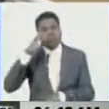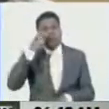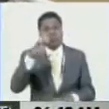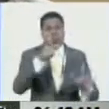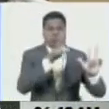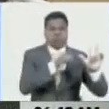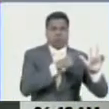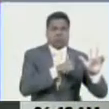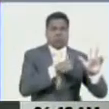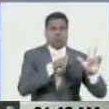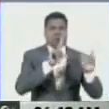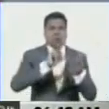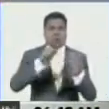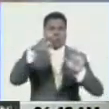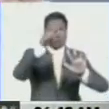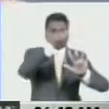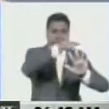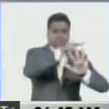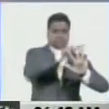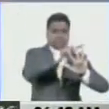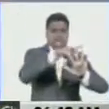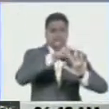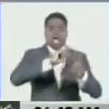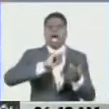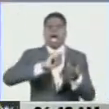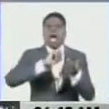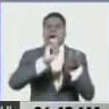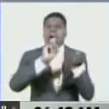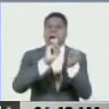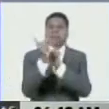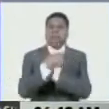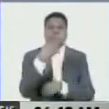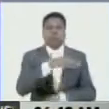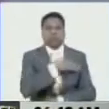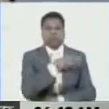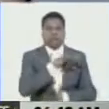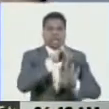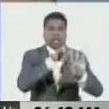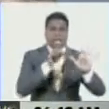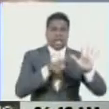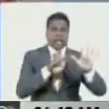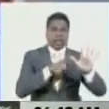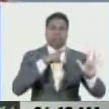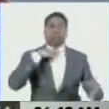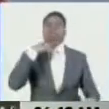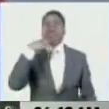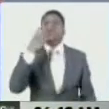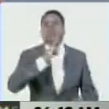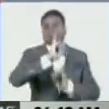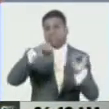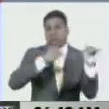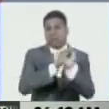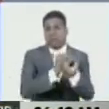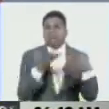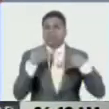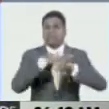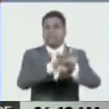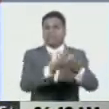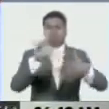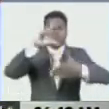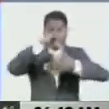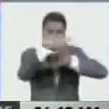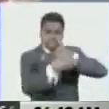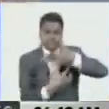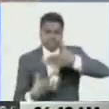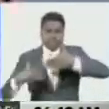cambios sociales. Tenemos una voz propia en el contexto internacional, hemos impulsado la integración de los pueblos como